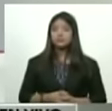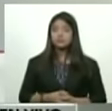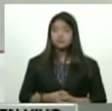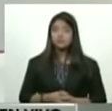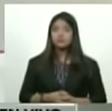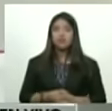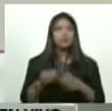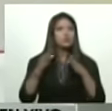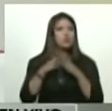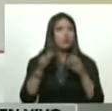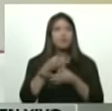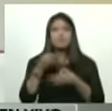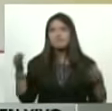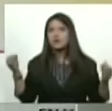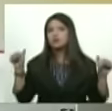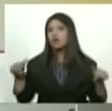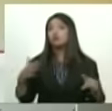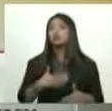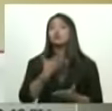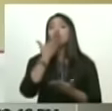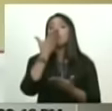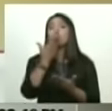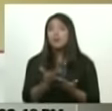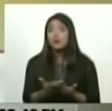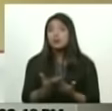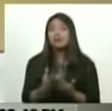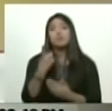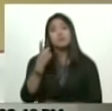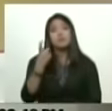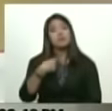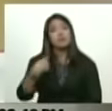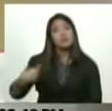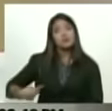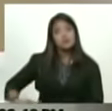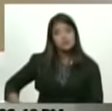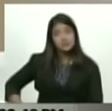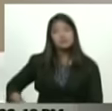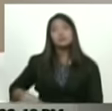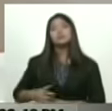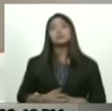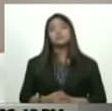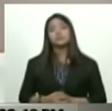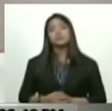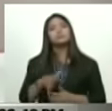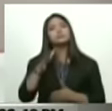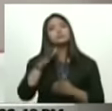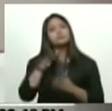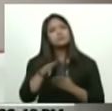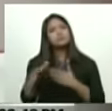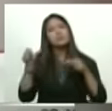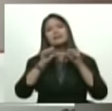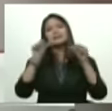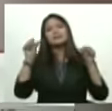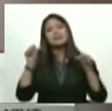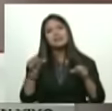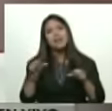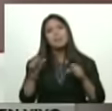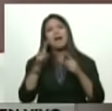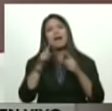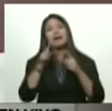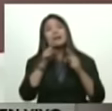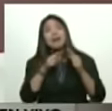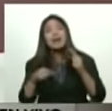todo es excelente. Tengo una propuesta que hacerle al señor presidente, que lo entregué en el despacho, sobre el sistema de reciclaje para